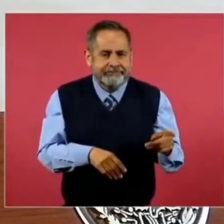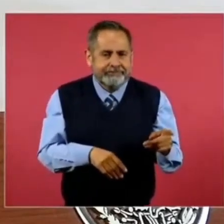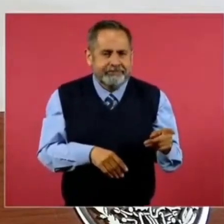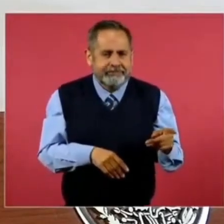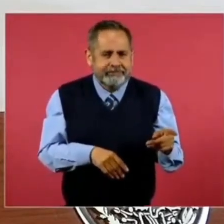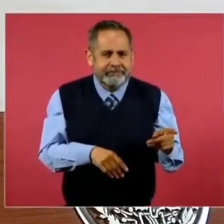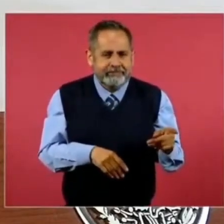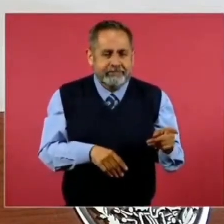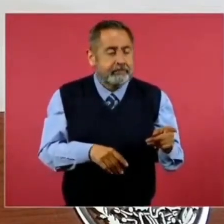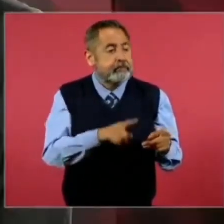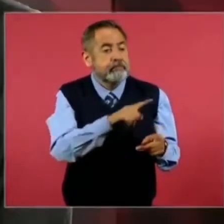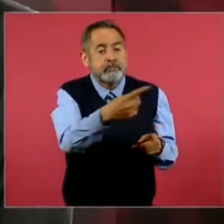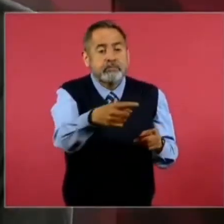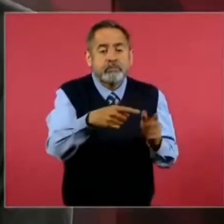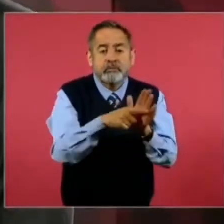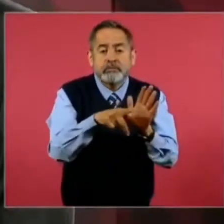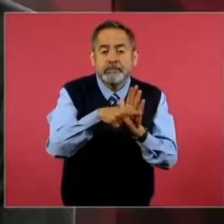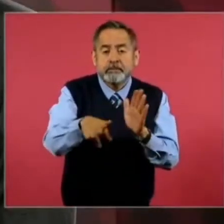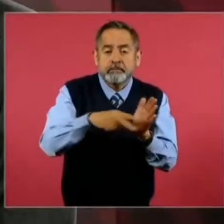y el New York Times,